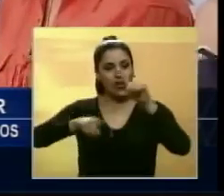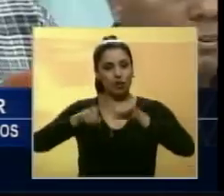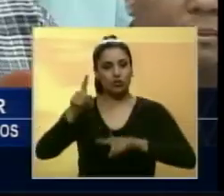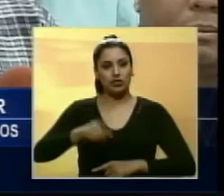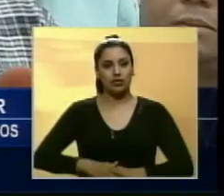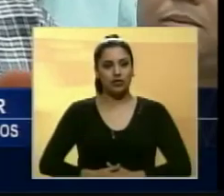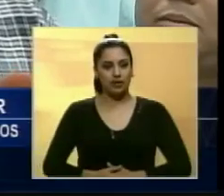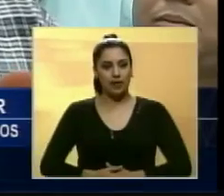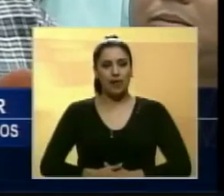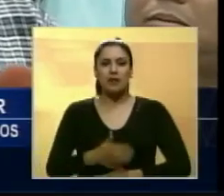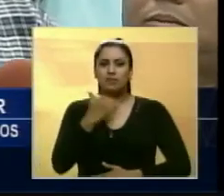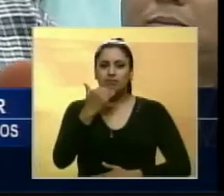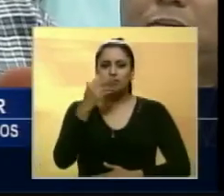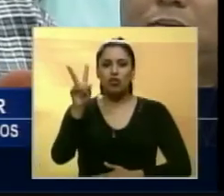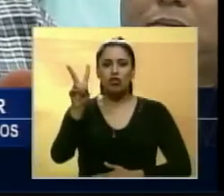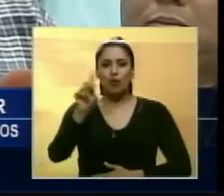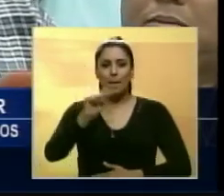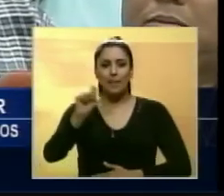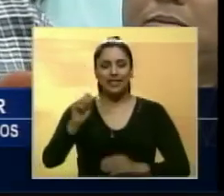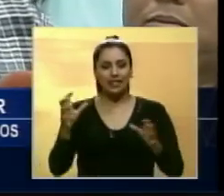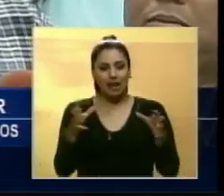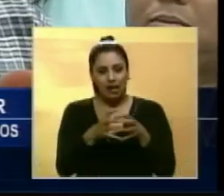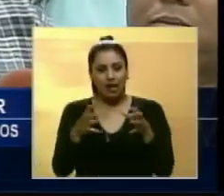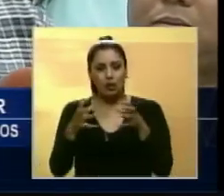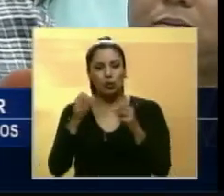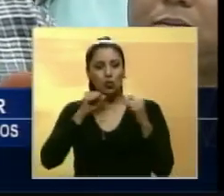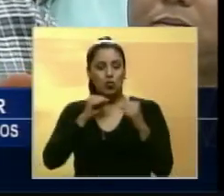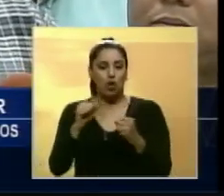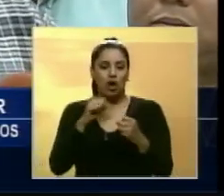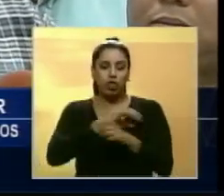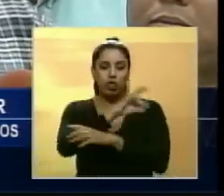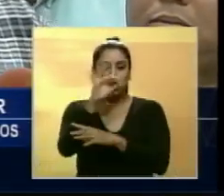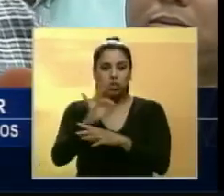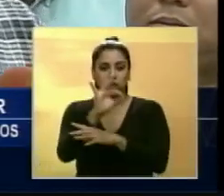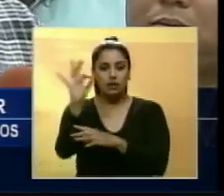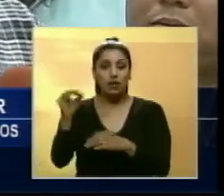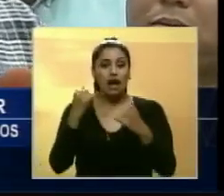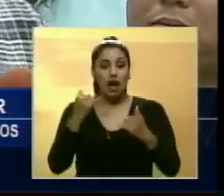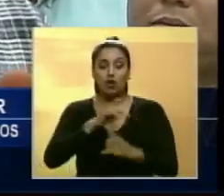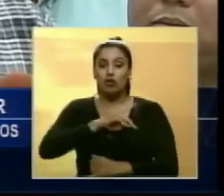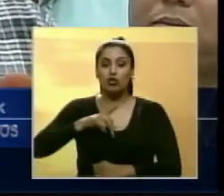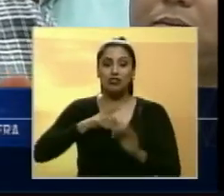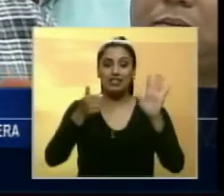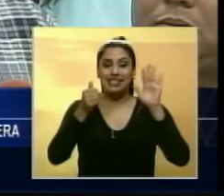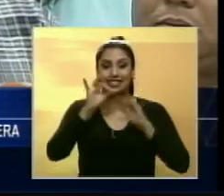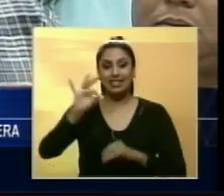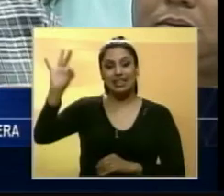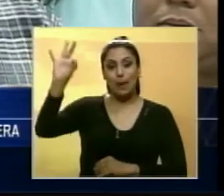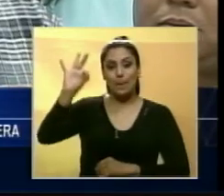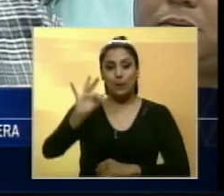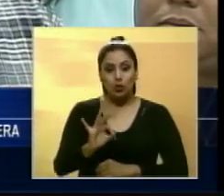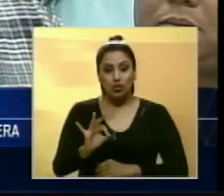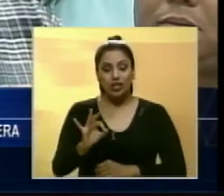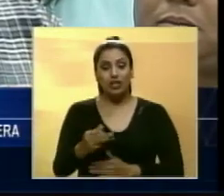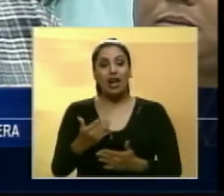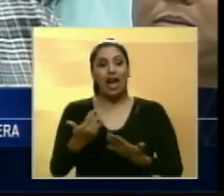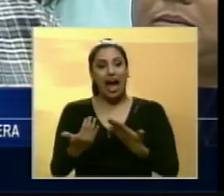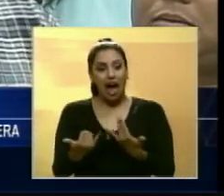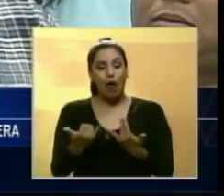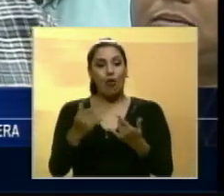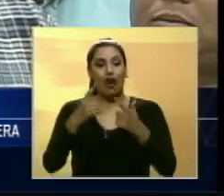exportaciones. Casi 2 meses de reuniones arduas, duras, hemos logrado reducir en un 60% los